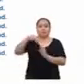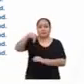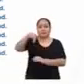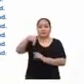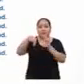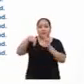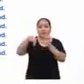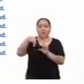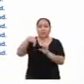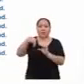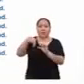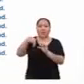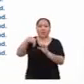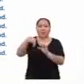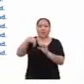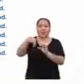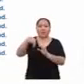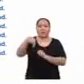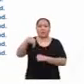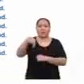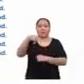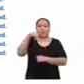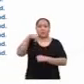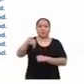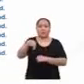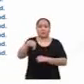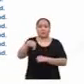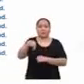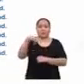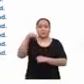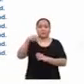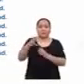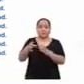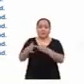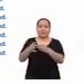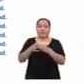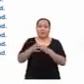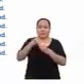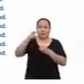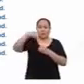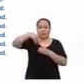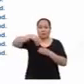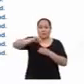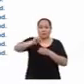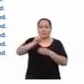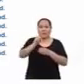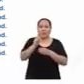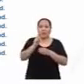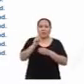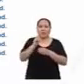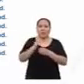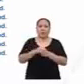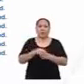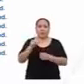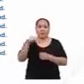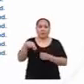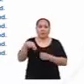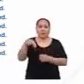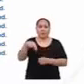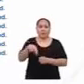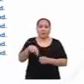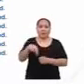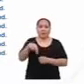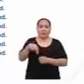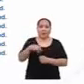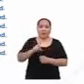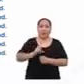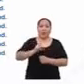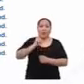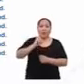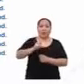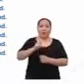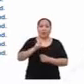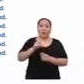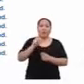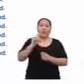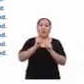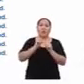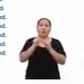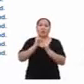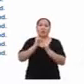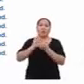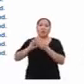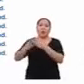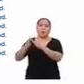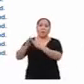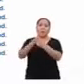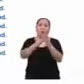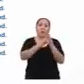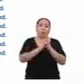minúscula, porque es el tamaño de nuestra muestra. Sería N mayúscula si fuera el número de la población,